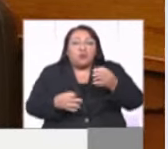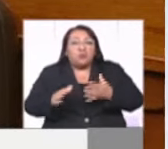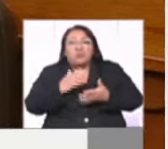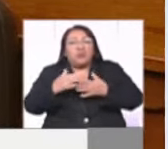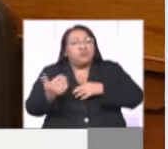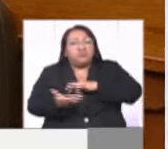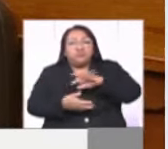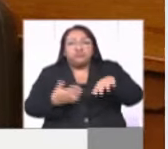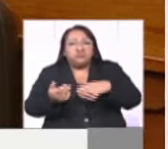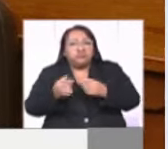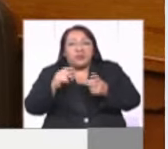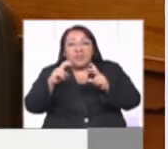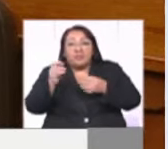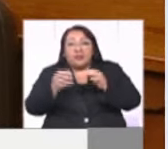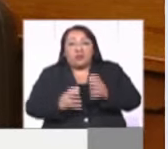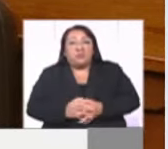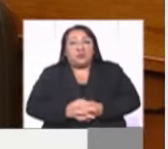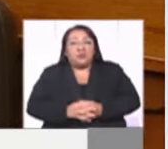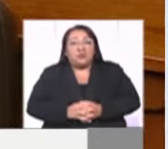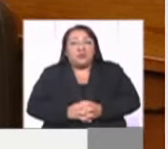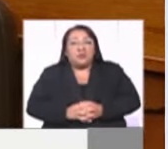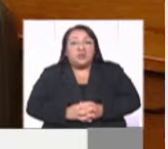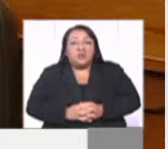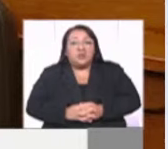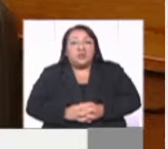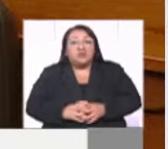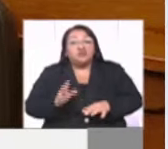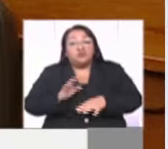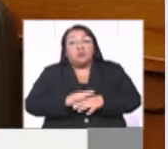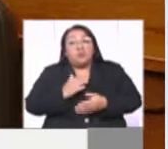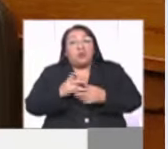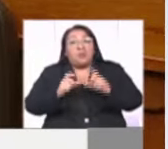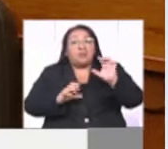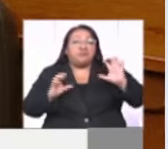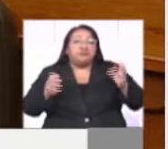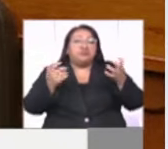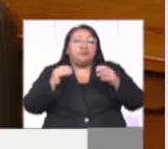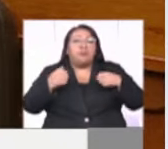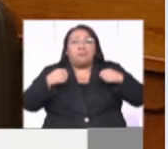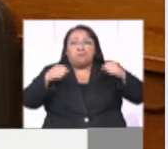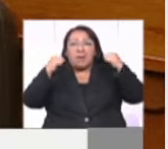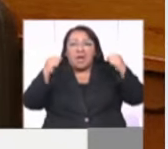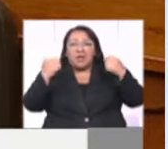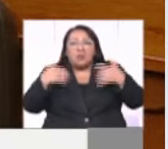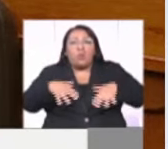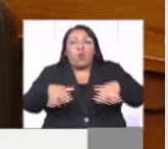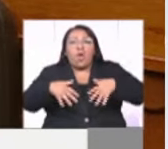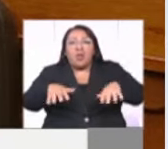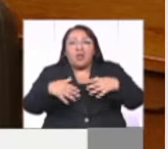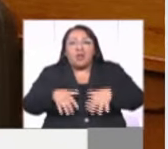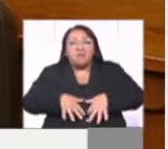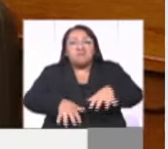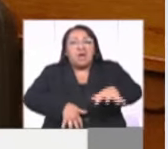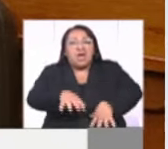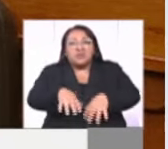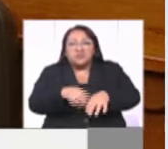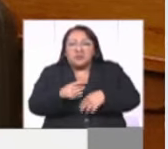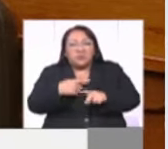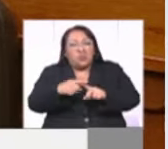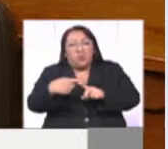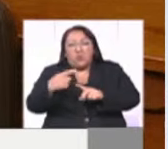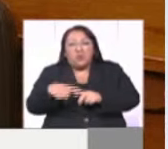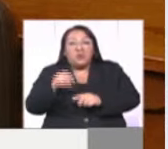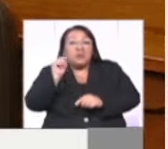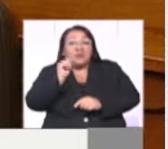social, económica, producto de la convulsión social, paros, huelgas, marchas, etcétera,